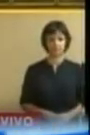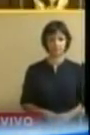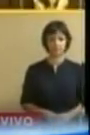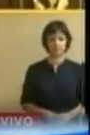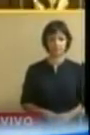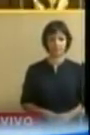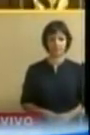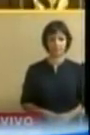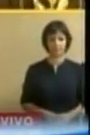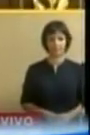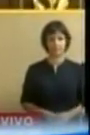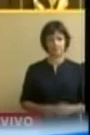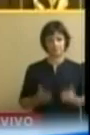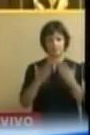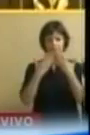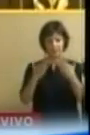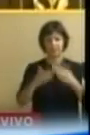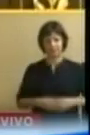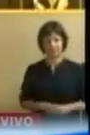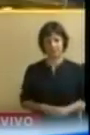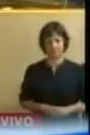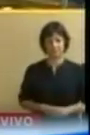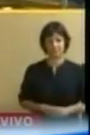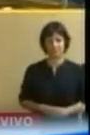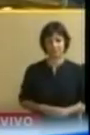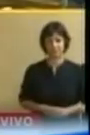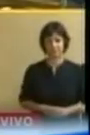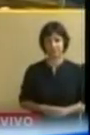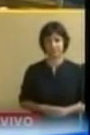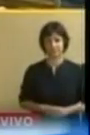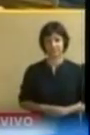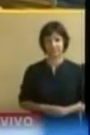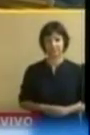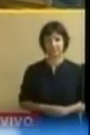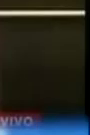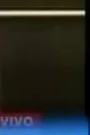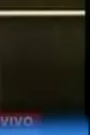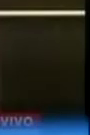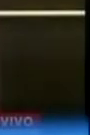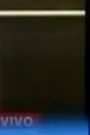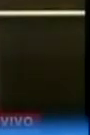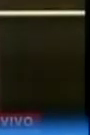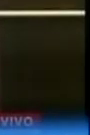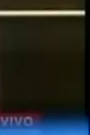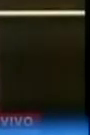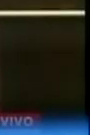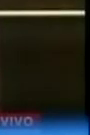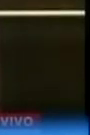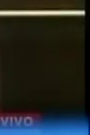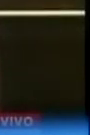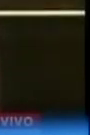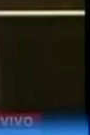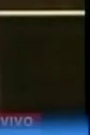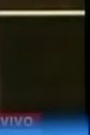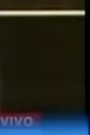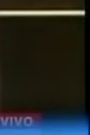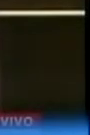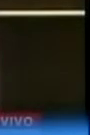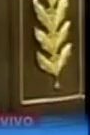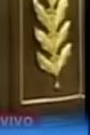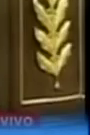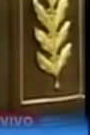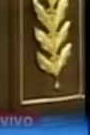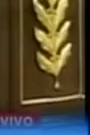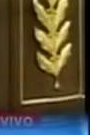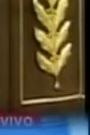Sánchez. Posteriormente, pero también a lo largo de la mañana, ambas formaciones se culpaban de lo ocurrido. Si para ser presidente del gobierno tengo que renunciar a mis